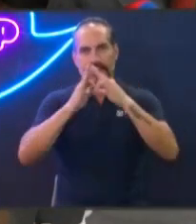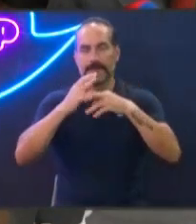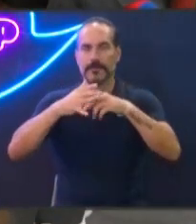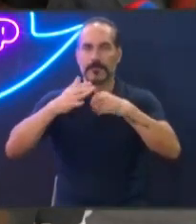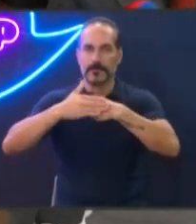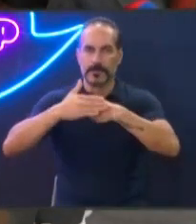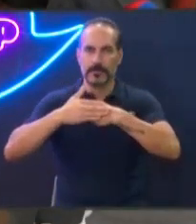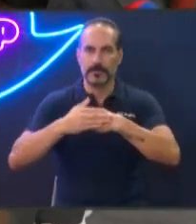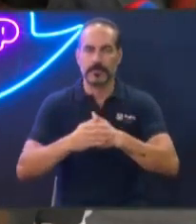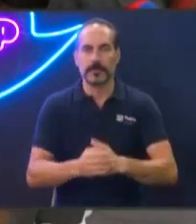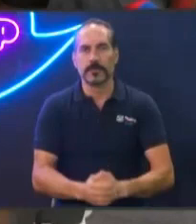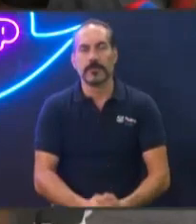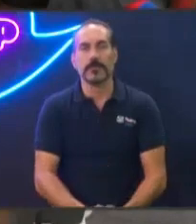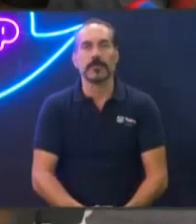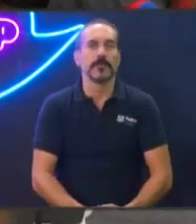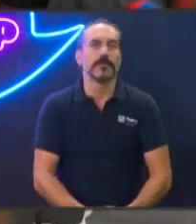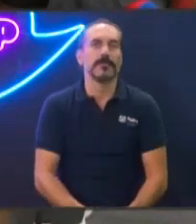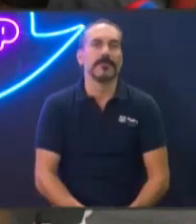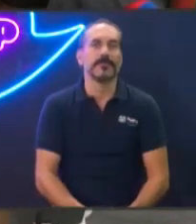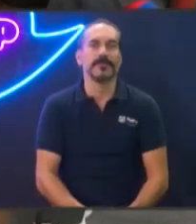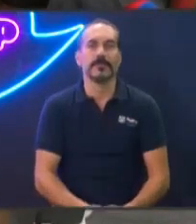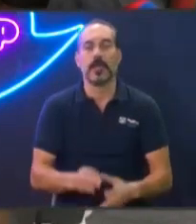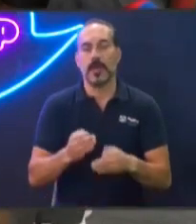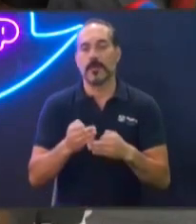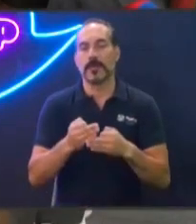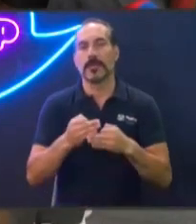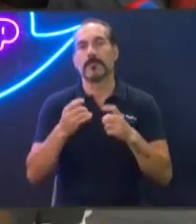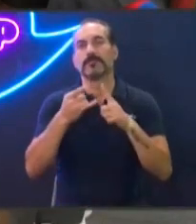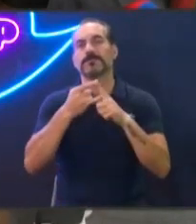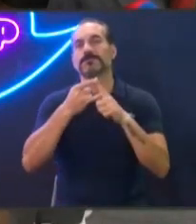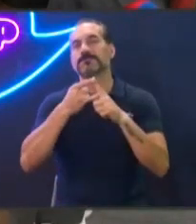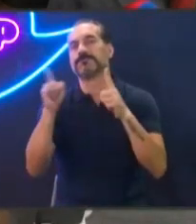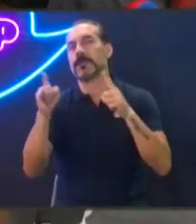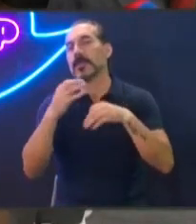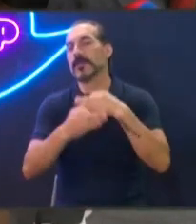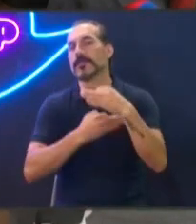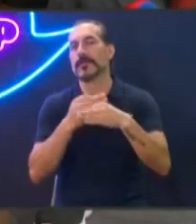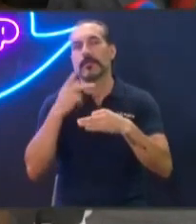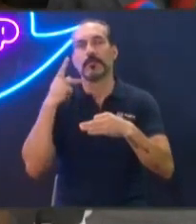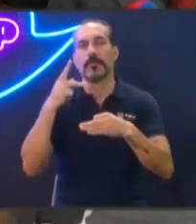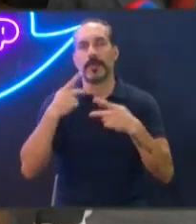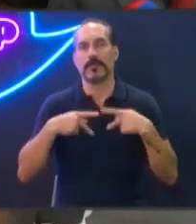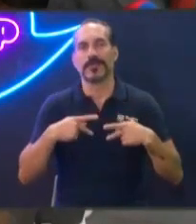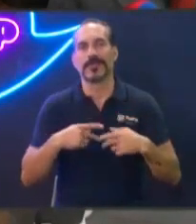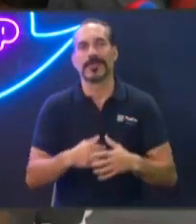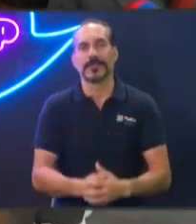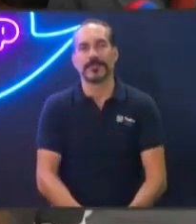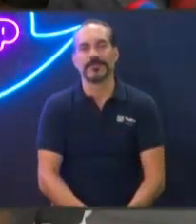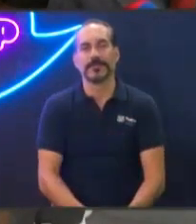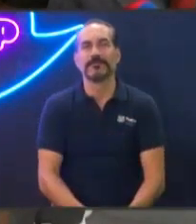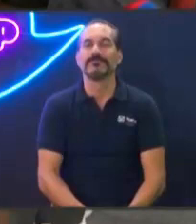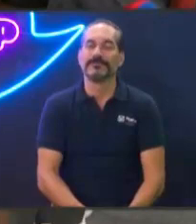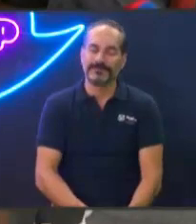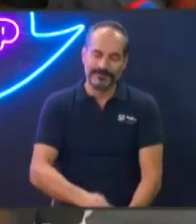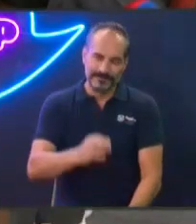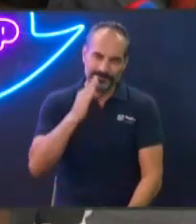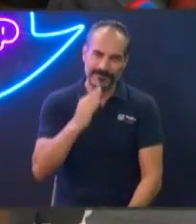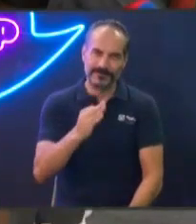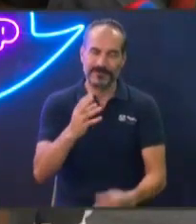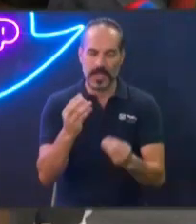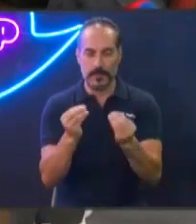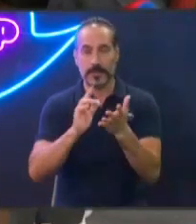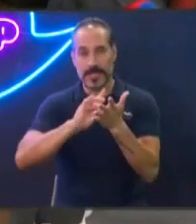ahorita pues eh pues abren puertas a toda la comunidad poblana Así es Muchísimas gracias por la